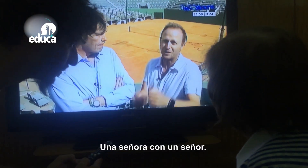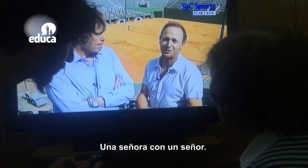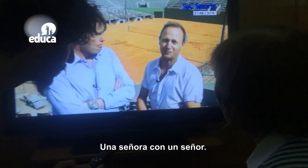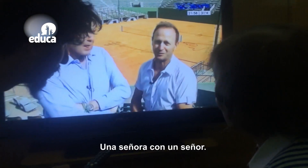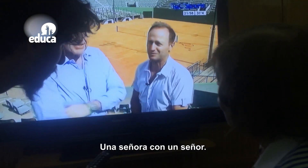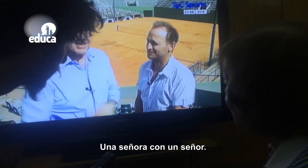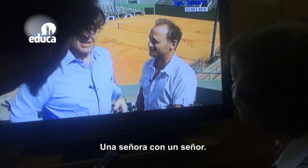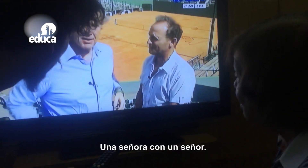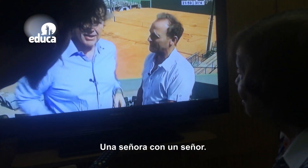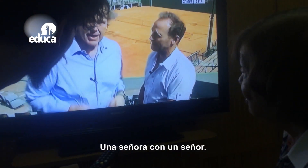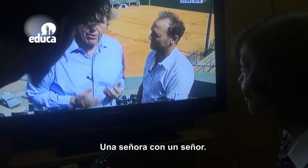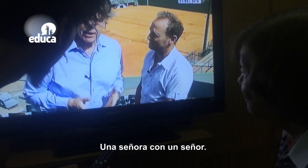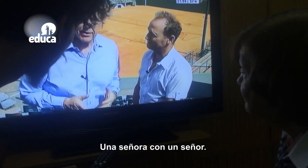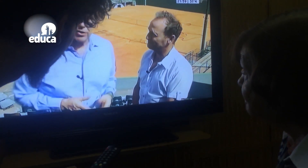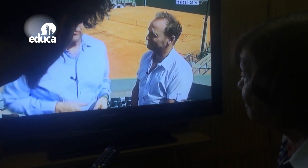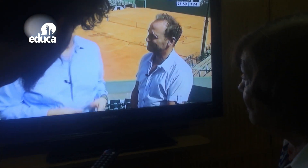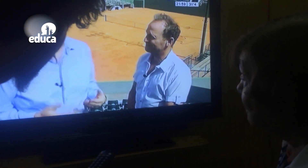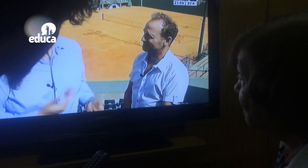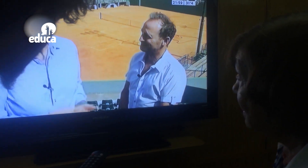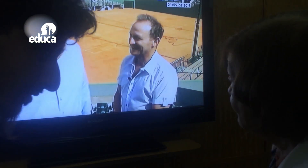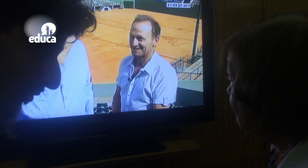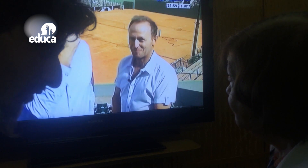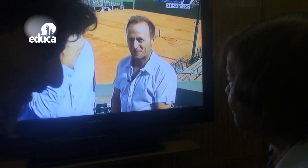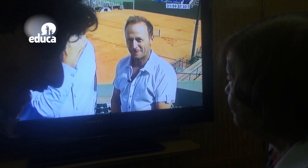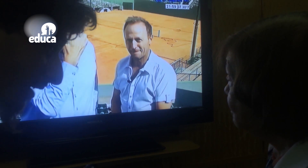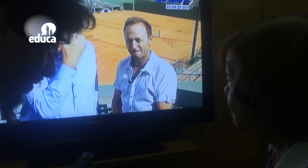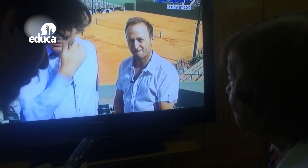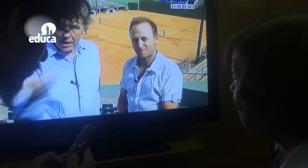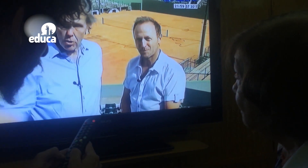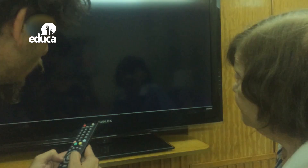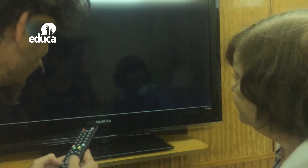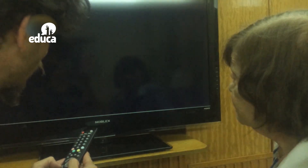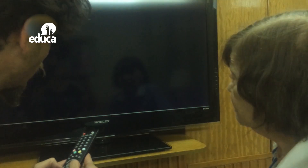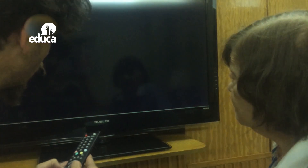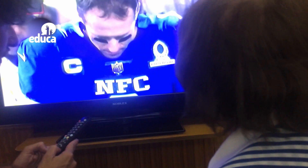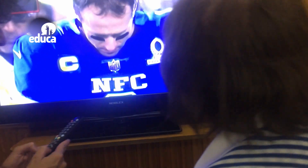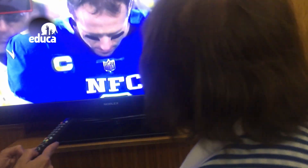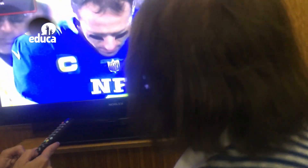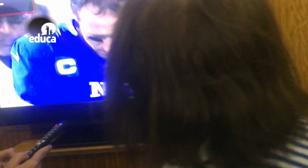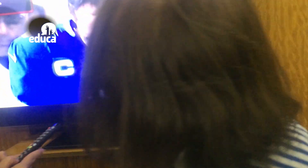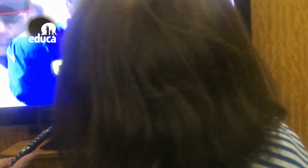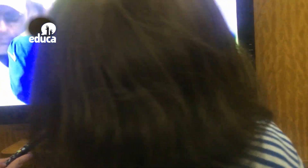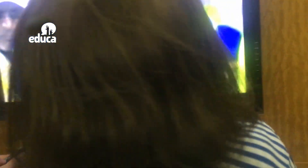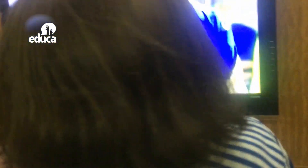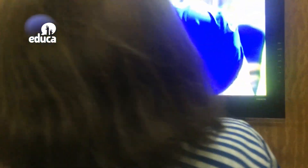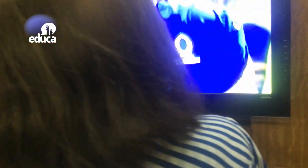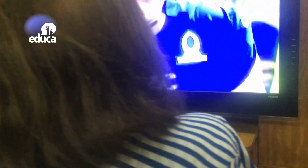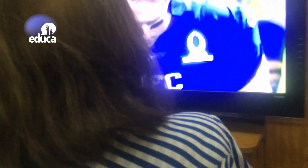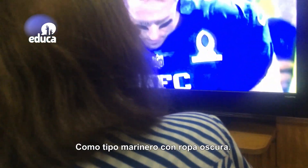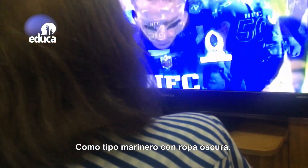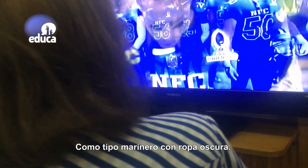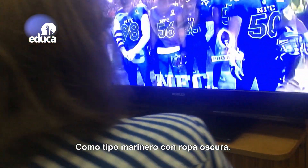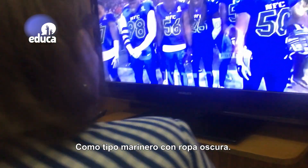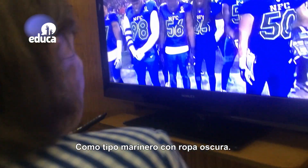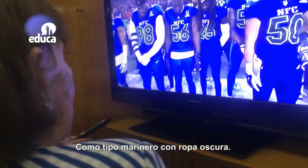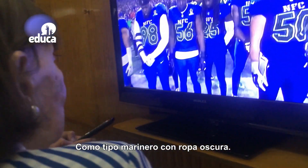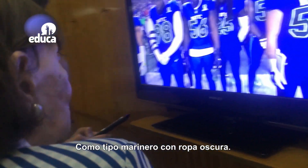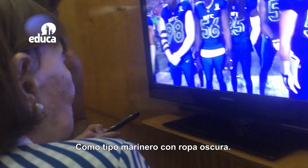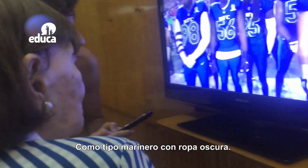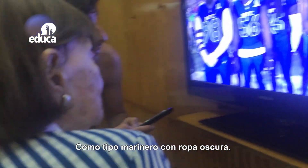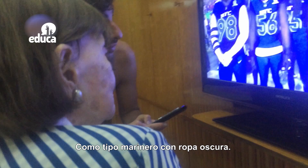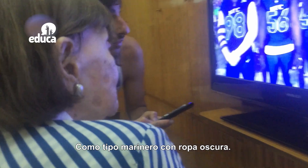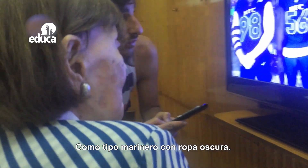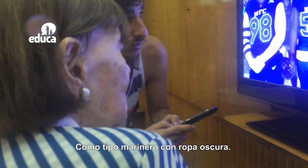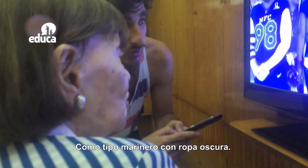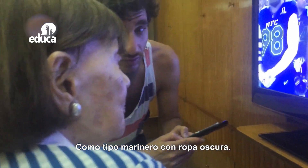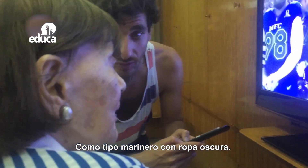la señora con un señor. Sí, muy bien. Otro. ¿Ahí? Como un tipo